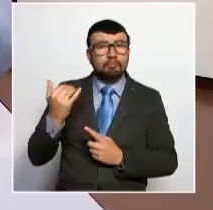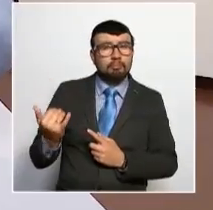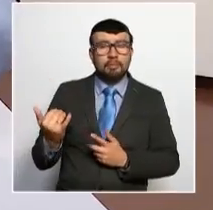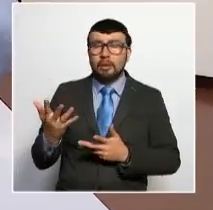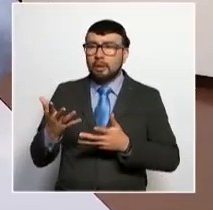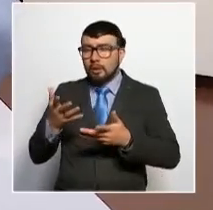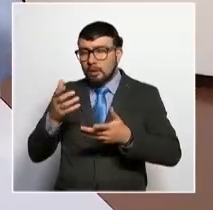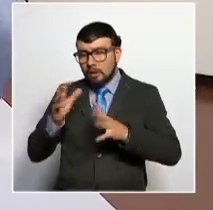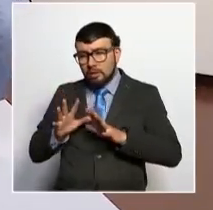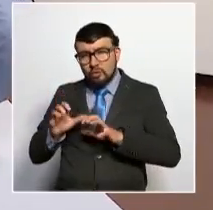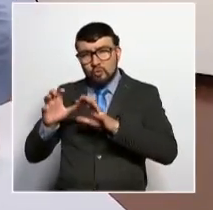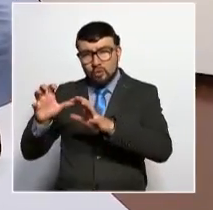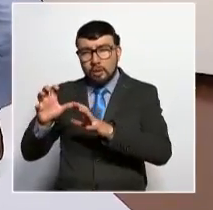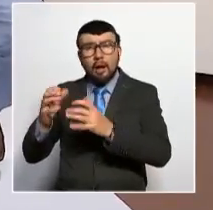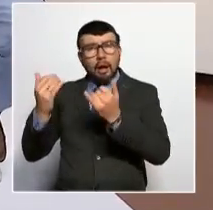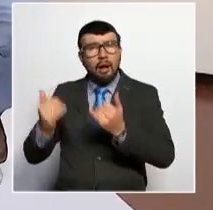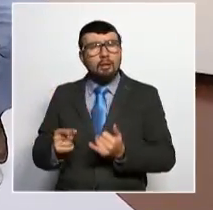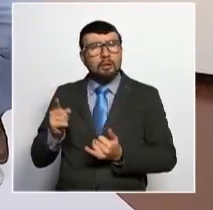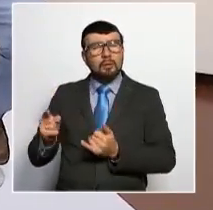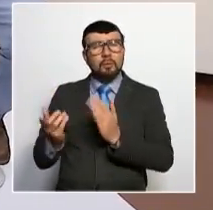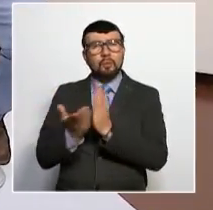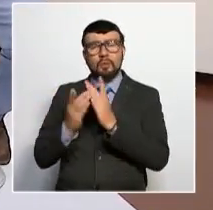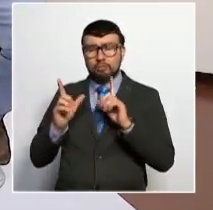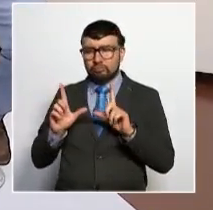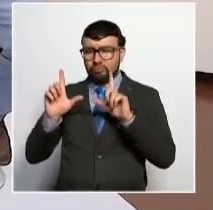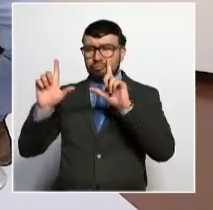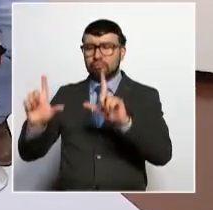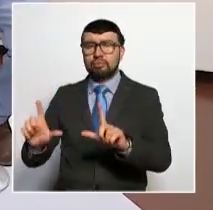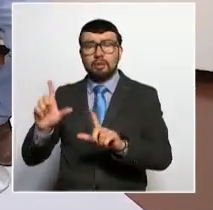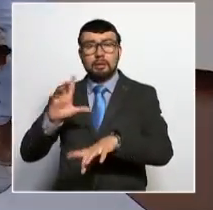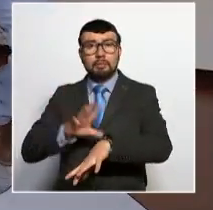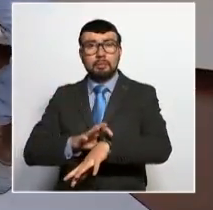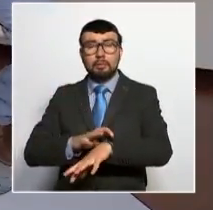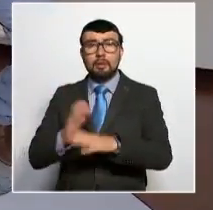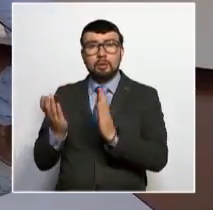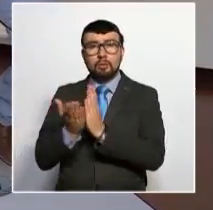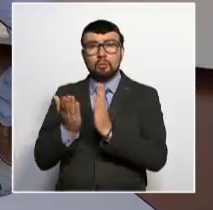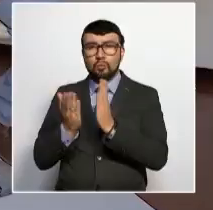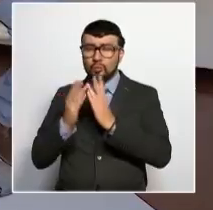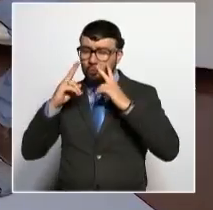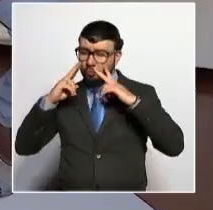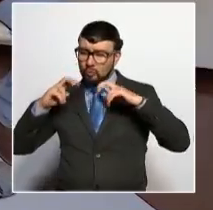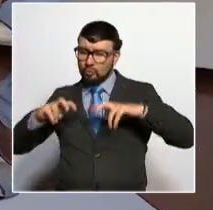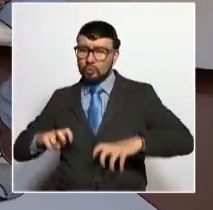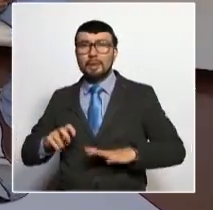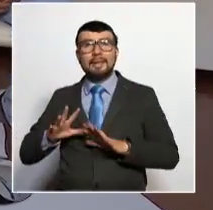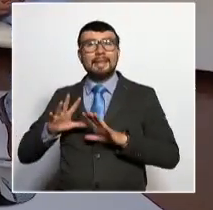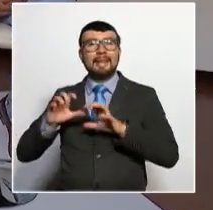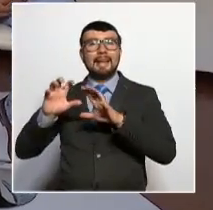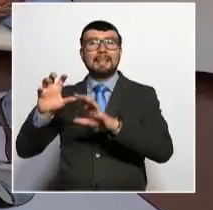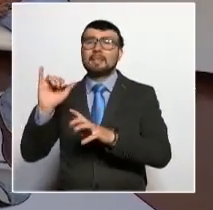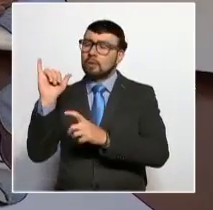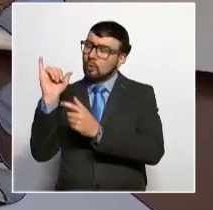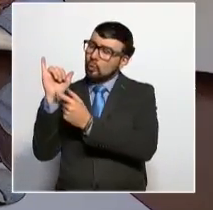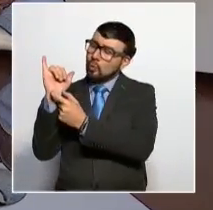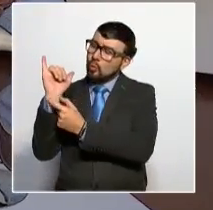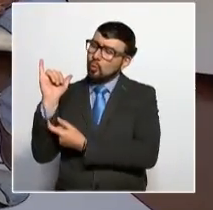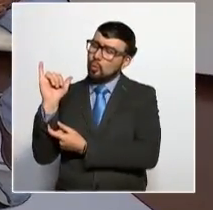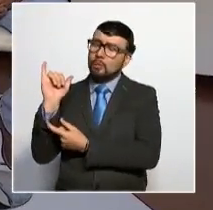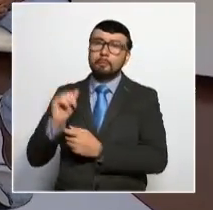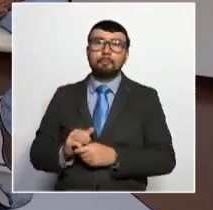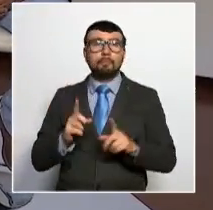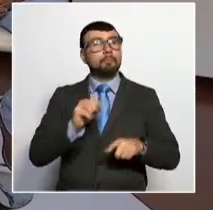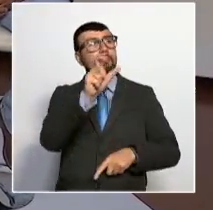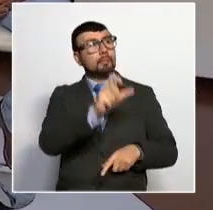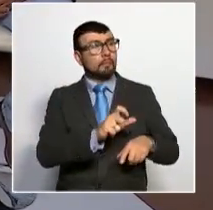y actualmente realiza un doctorado en estudios de cáncer uterino. Y también darle la bienvenida al